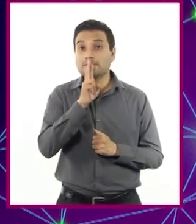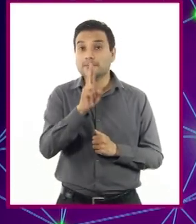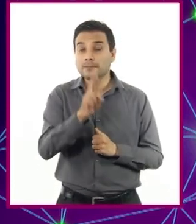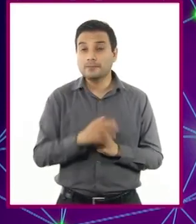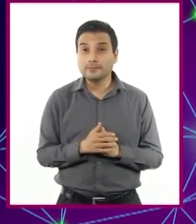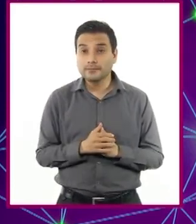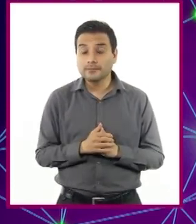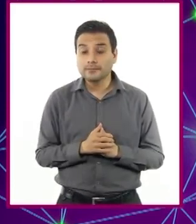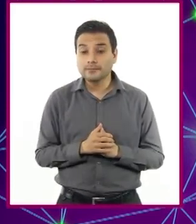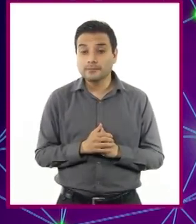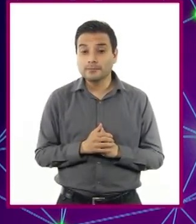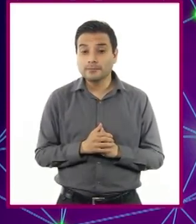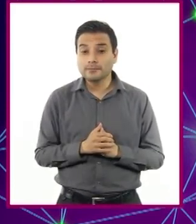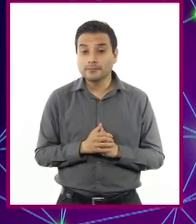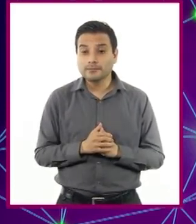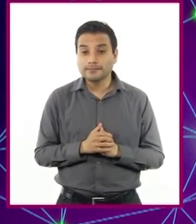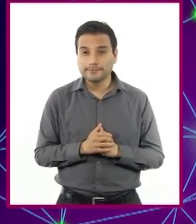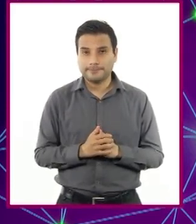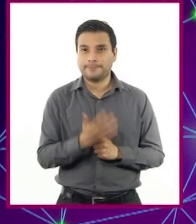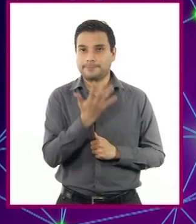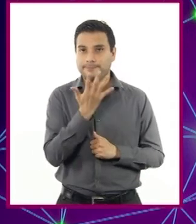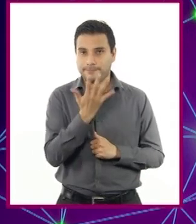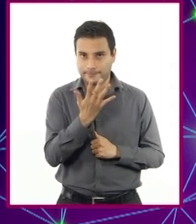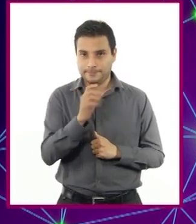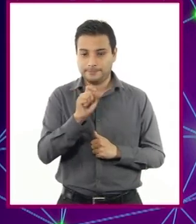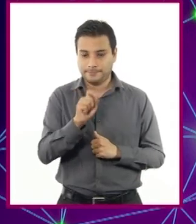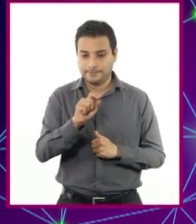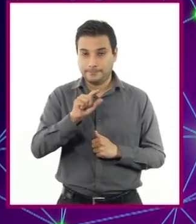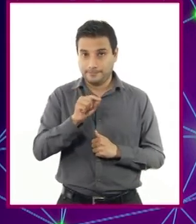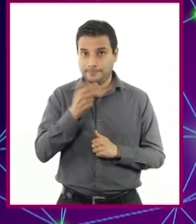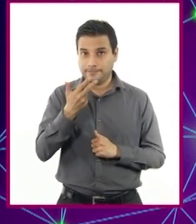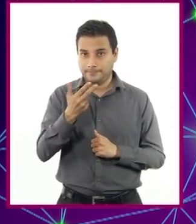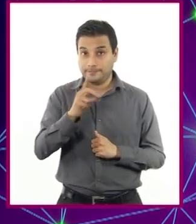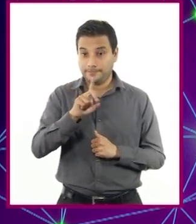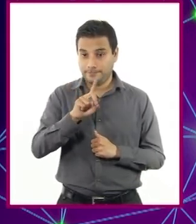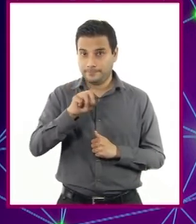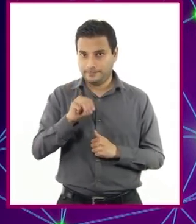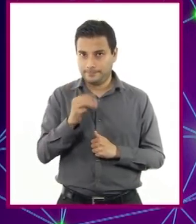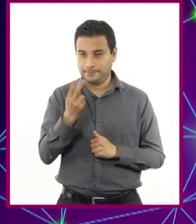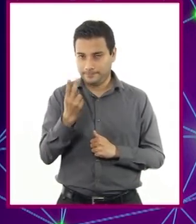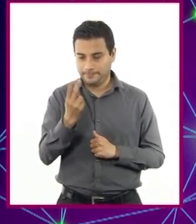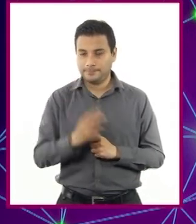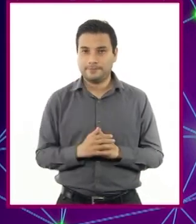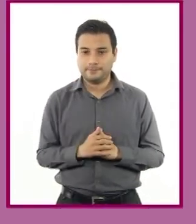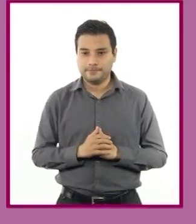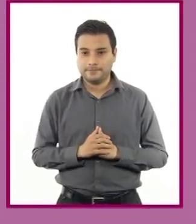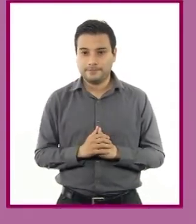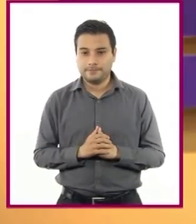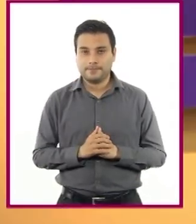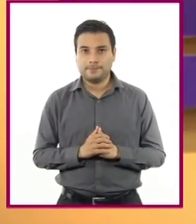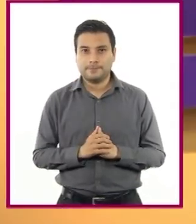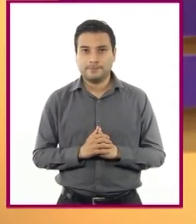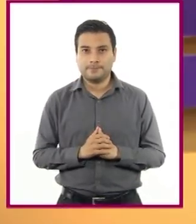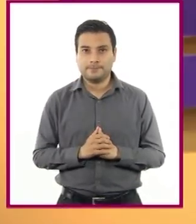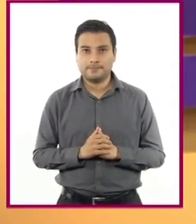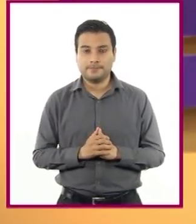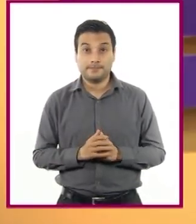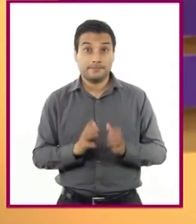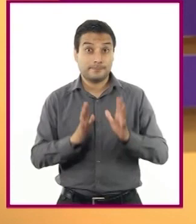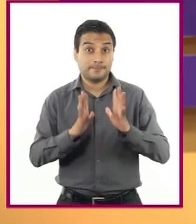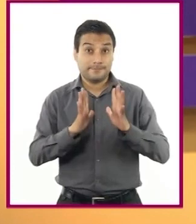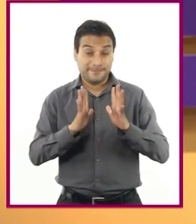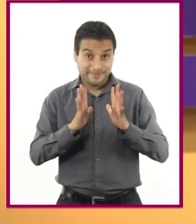que el valor del área del triángulo es de 5.78 decímetros cuadrados. Ya que se